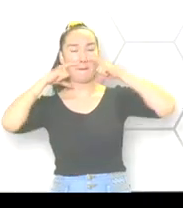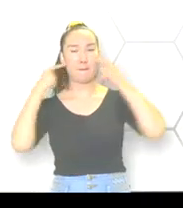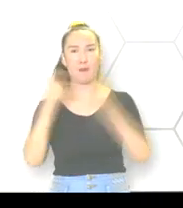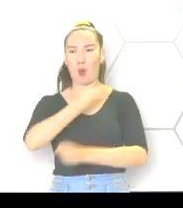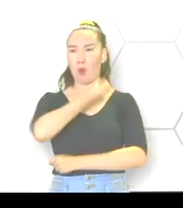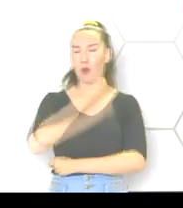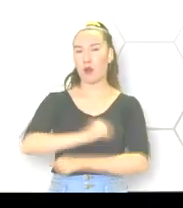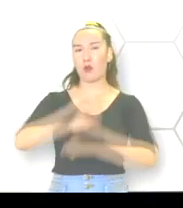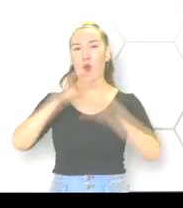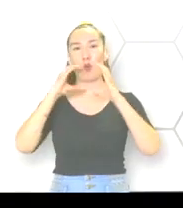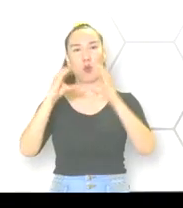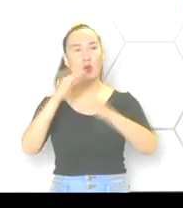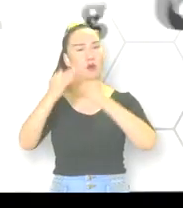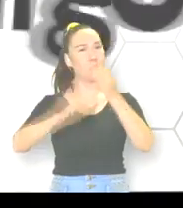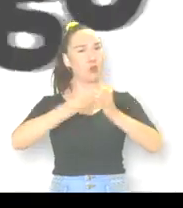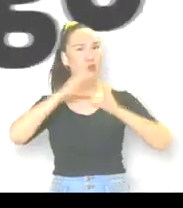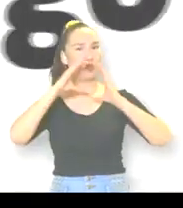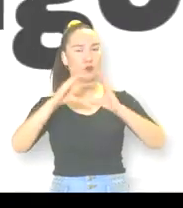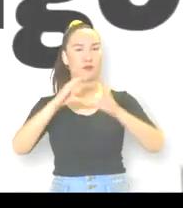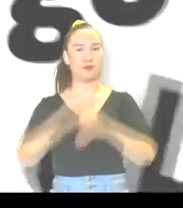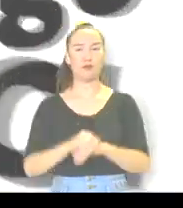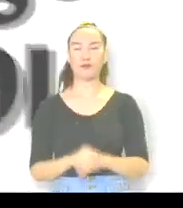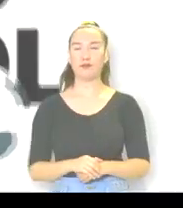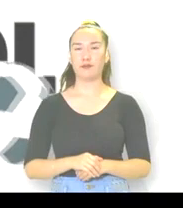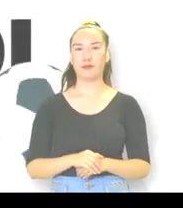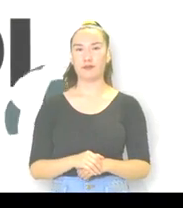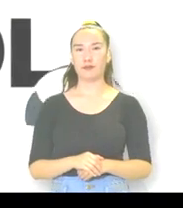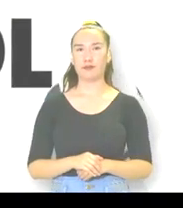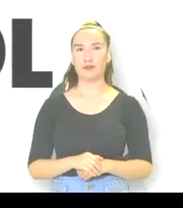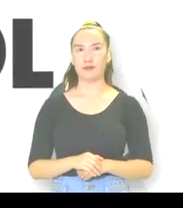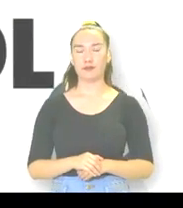es obligatorio. Cuídate, cuidémonos.